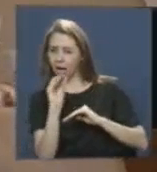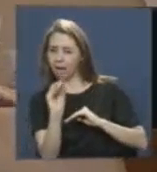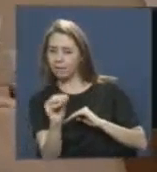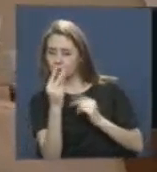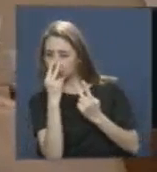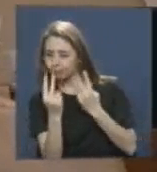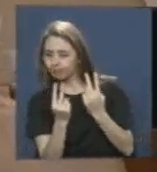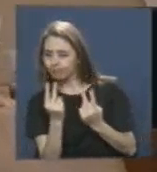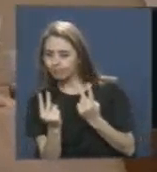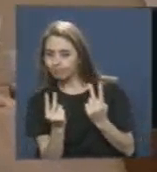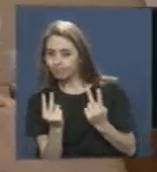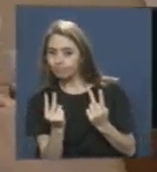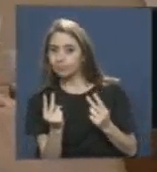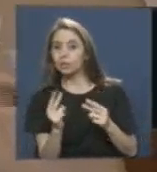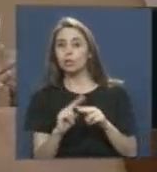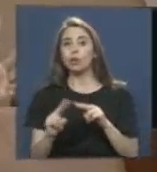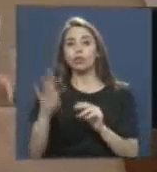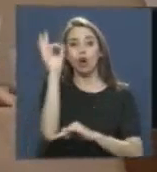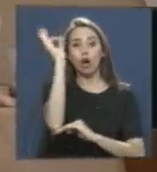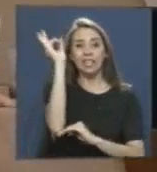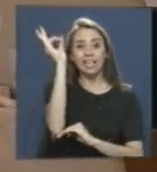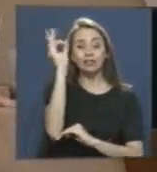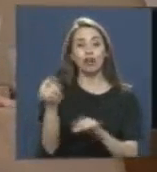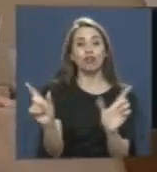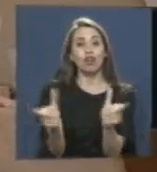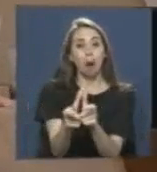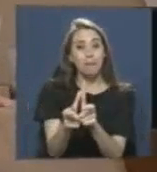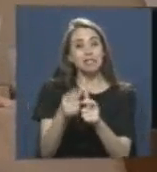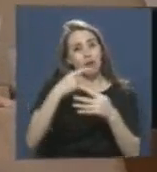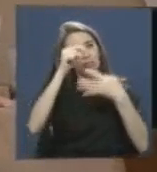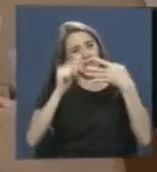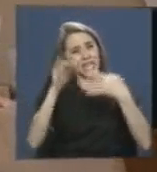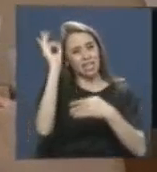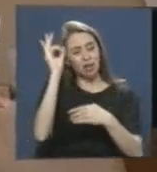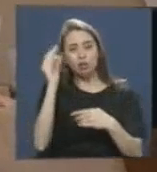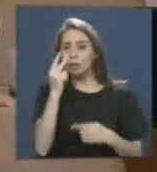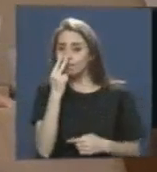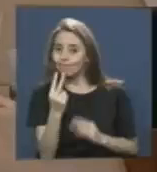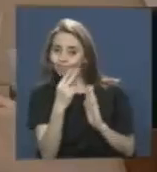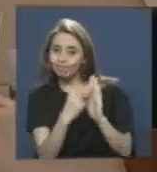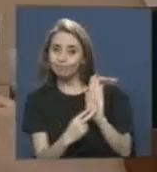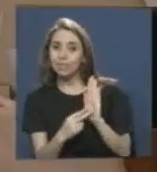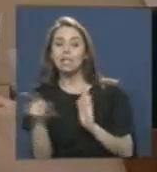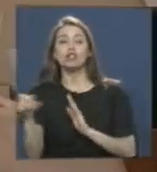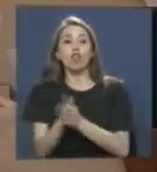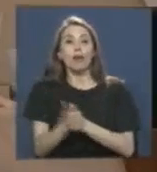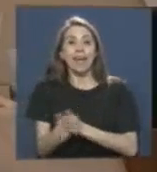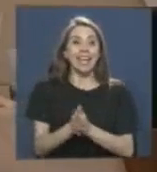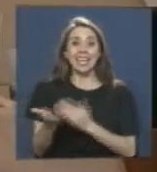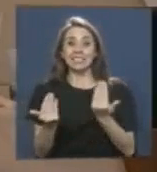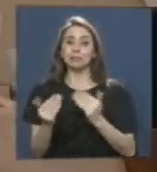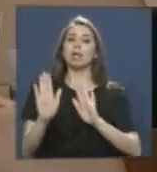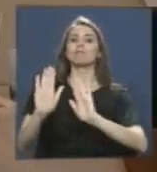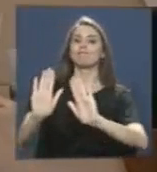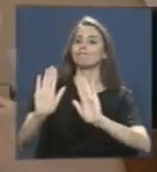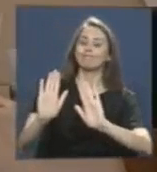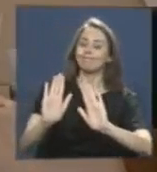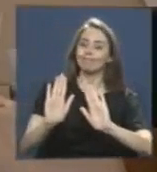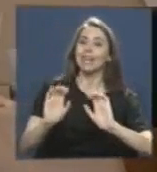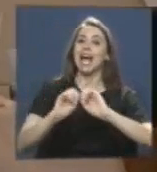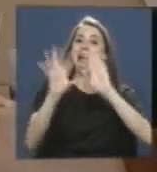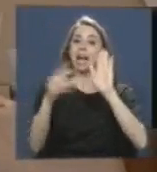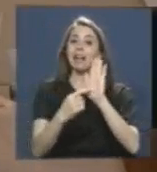durante el desarrollo de las sesiones de la Comisión de Ciencia ajustar las expectativas y aclarar que este es